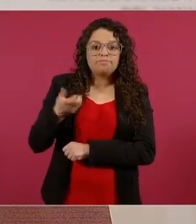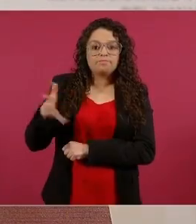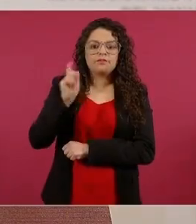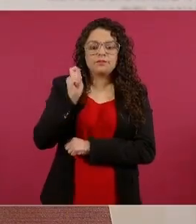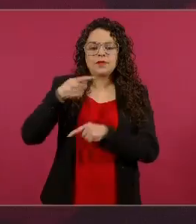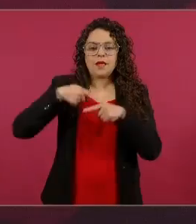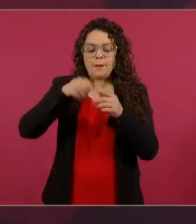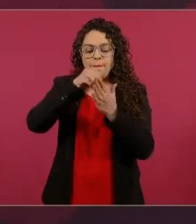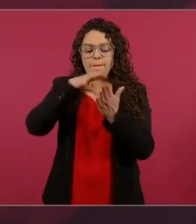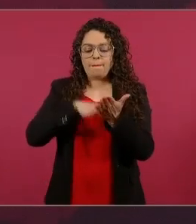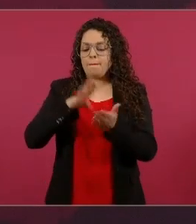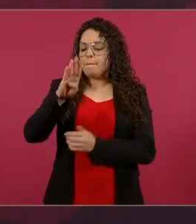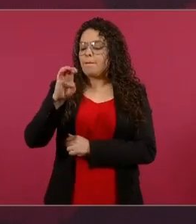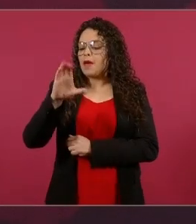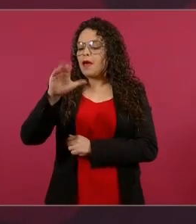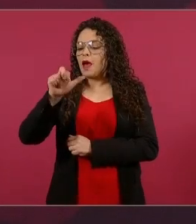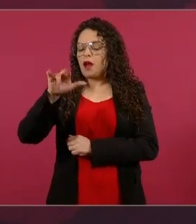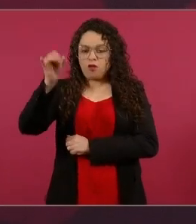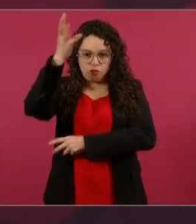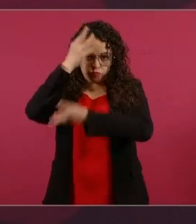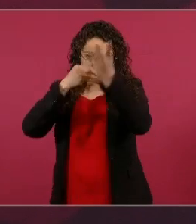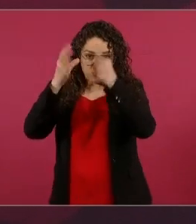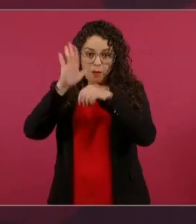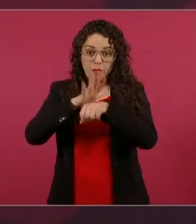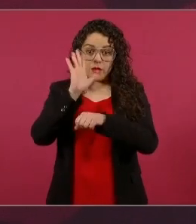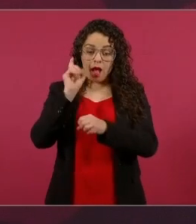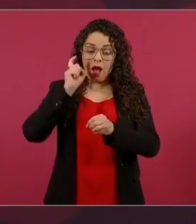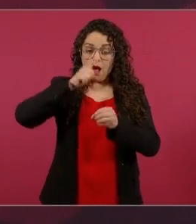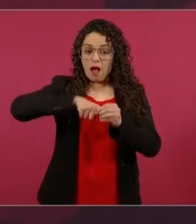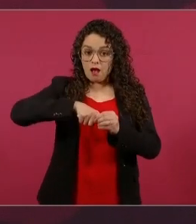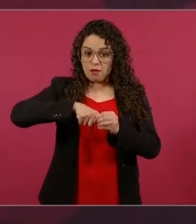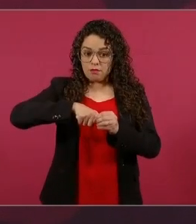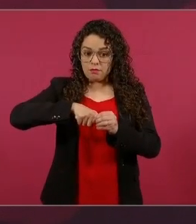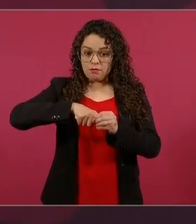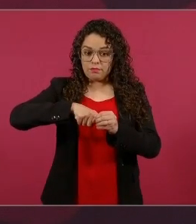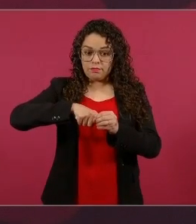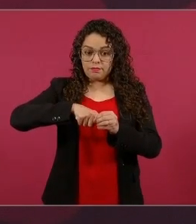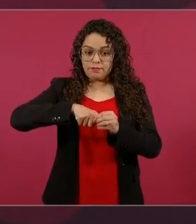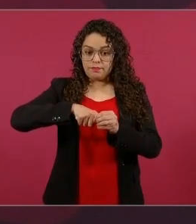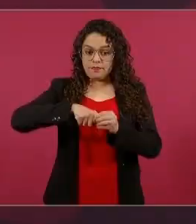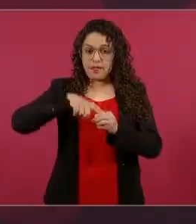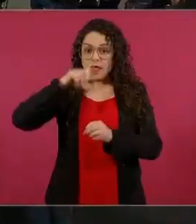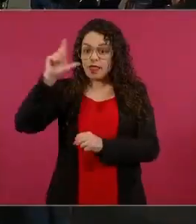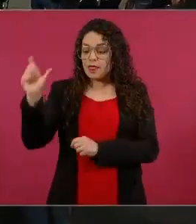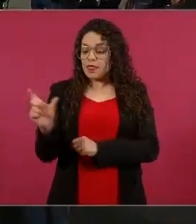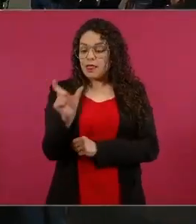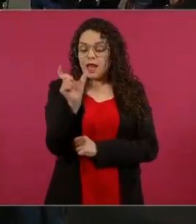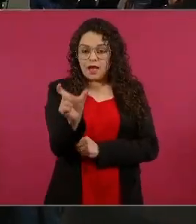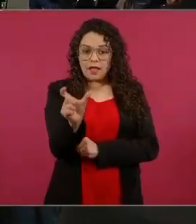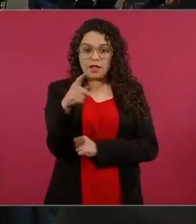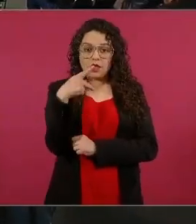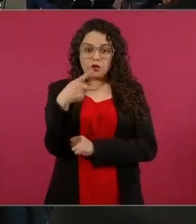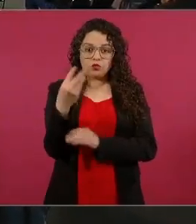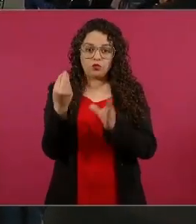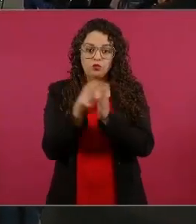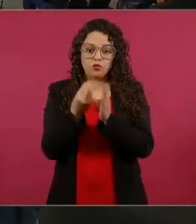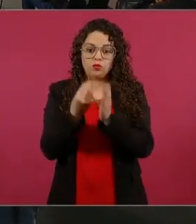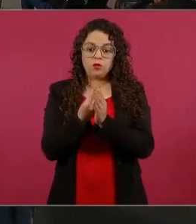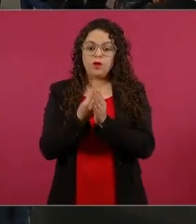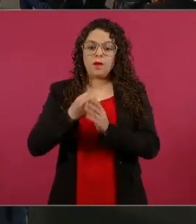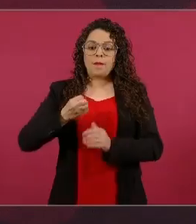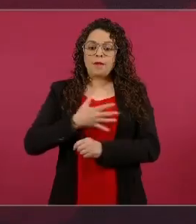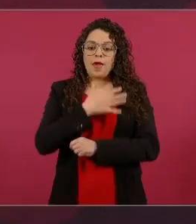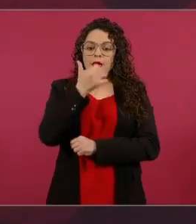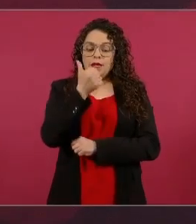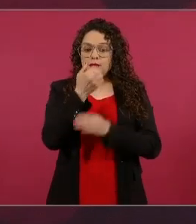escuelas nos reportan que están inscritos en el nivel medio Superior y las tarjetas del banco del bienestar las empezamos a